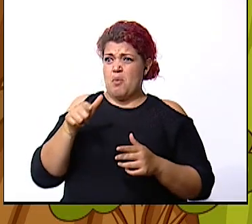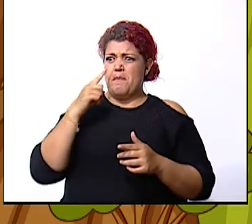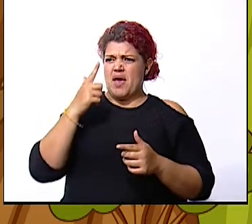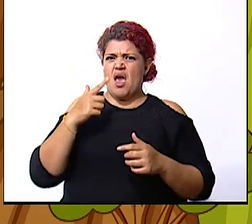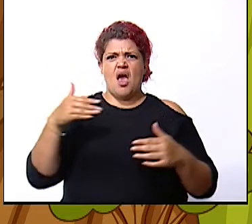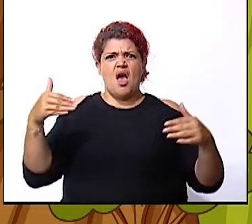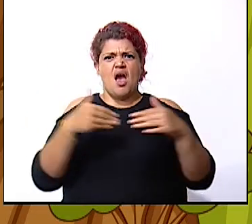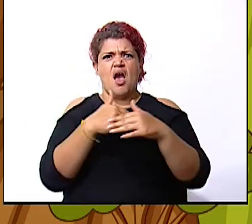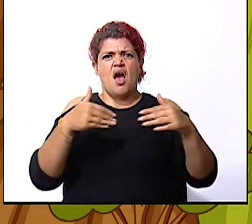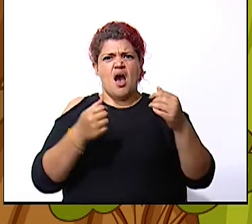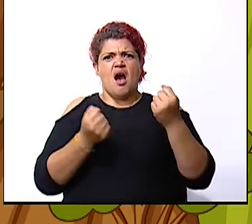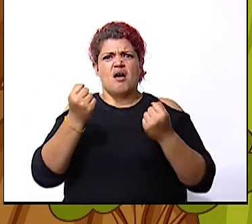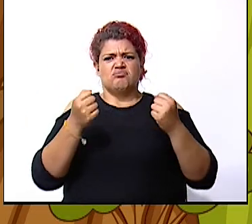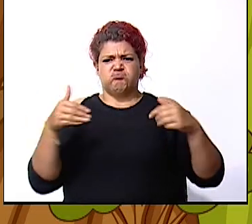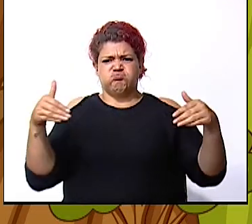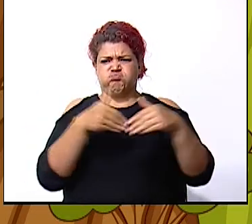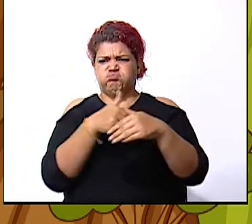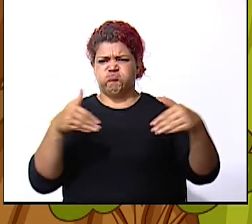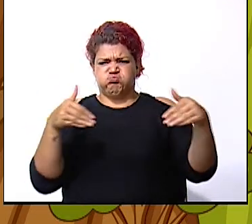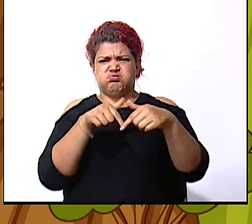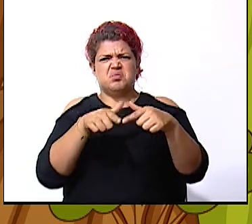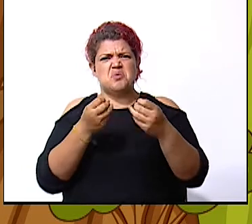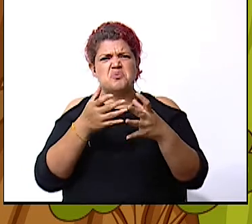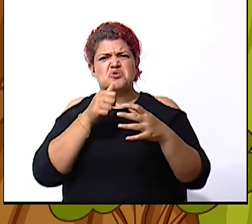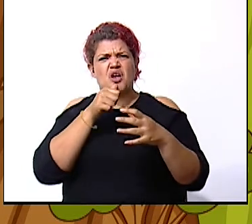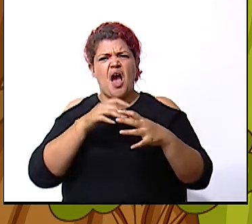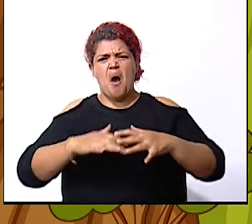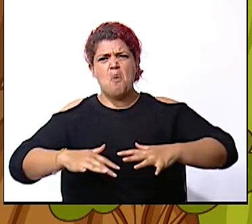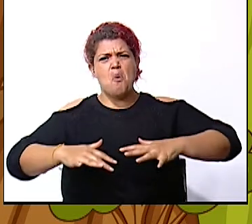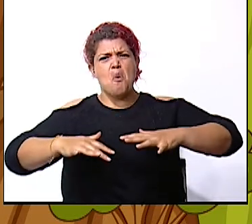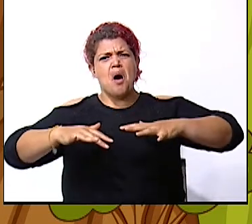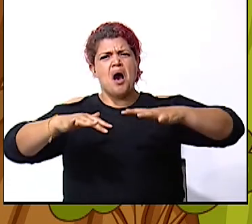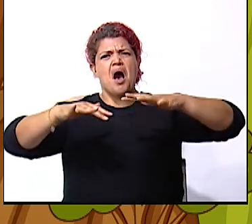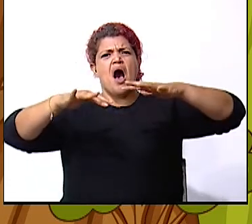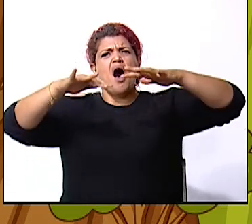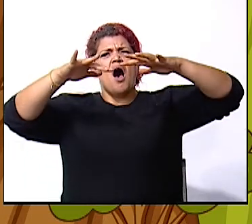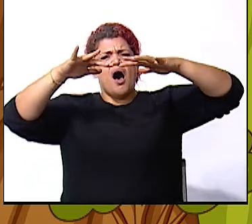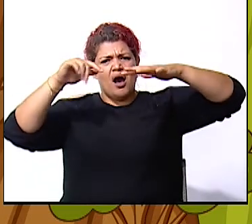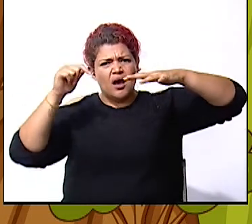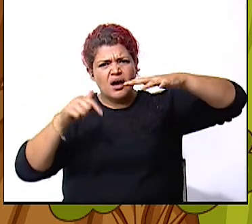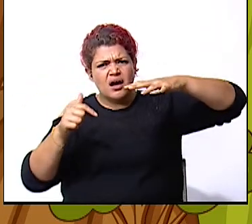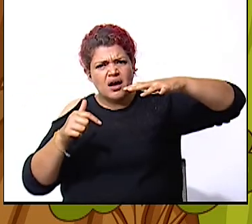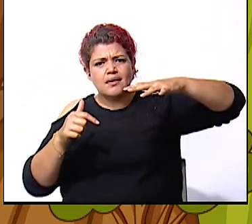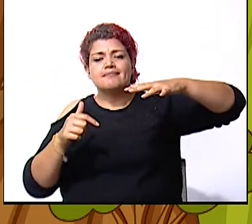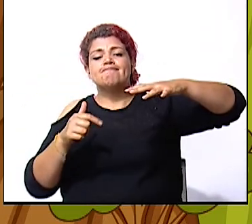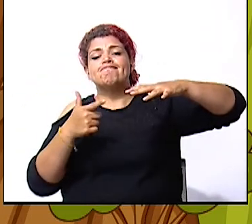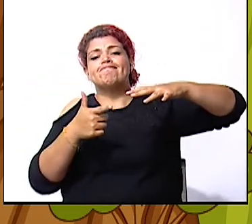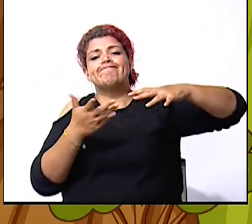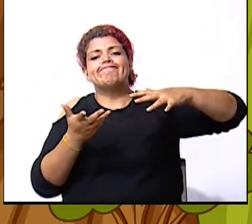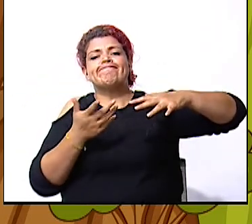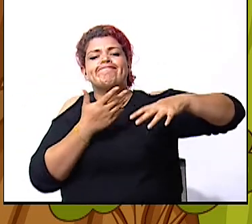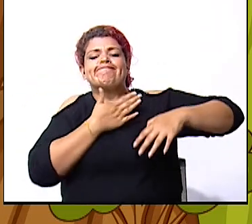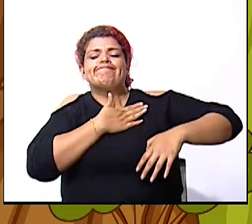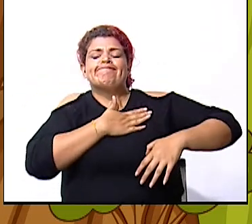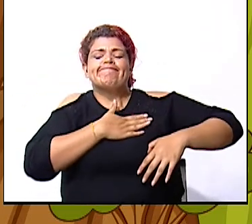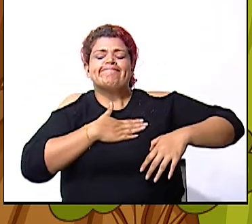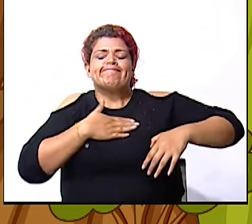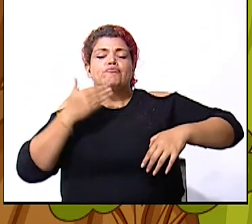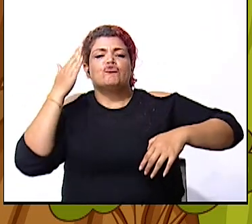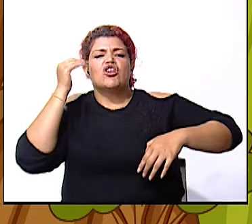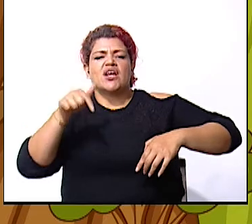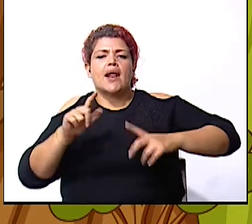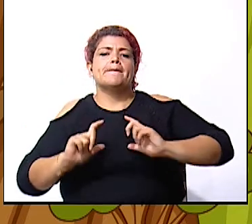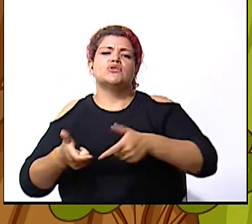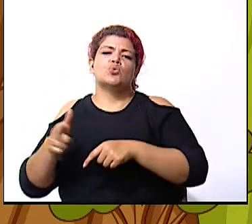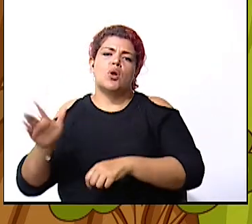autopista todo llena de agua una inundación pues lamentablemente es producto de